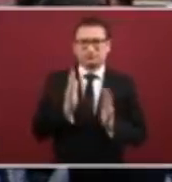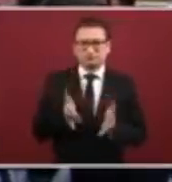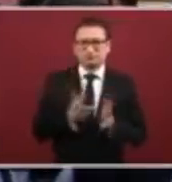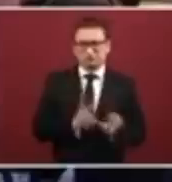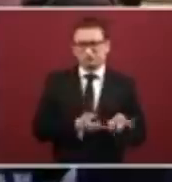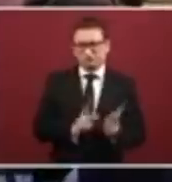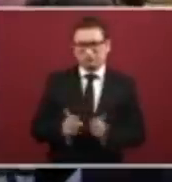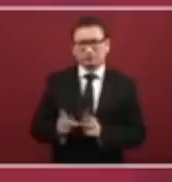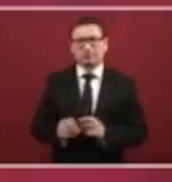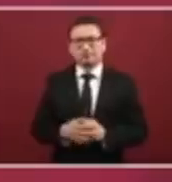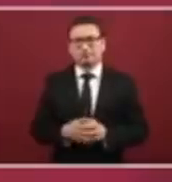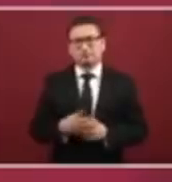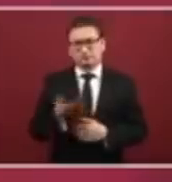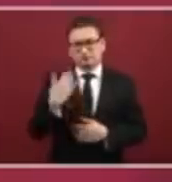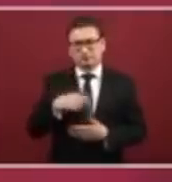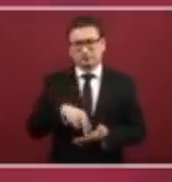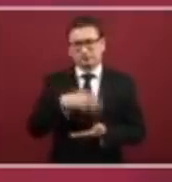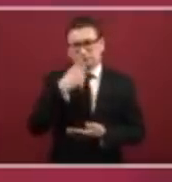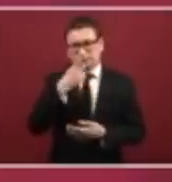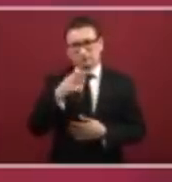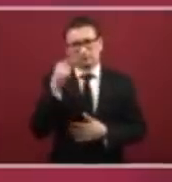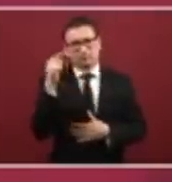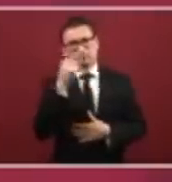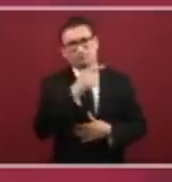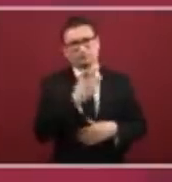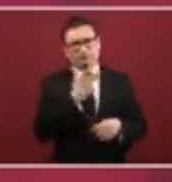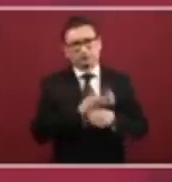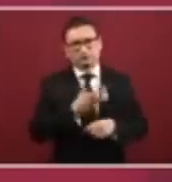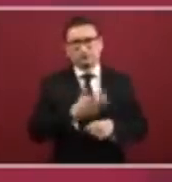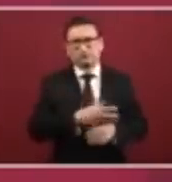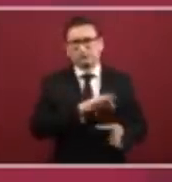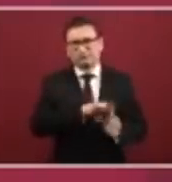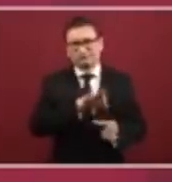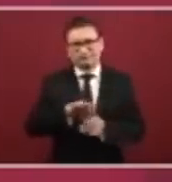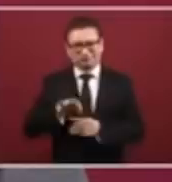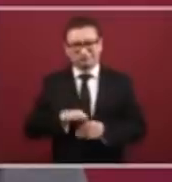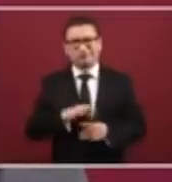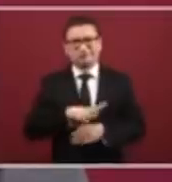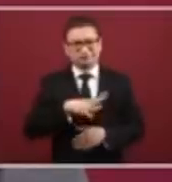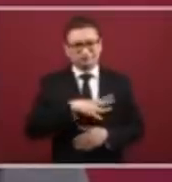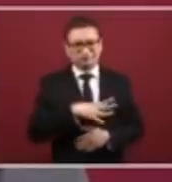de que hay elecciones en Estados Unidos.